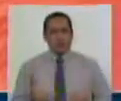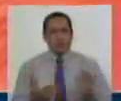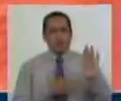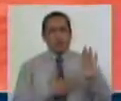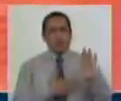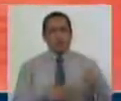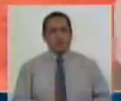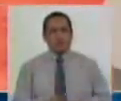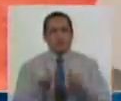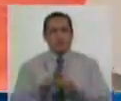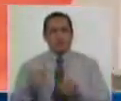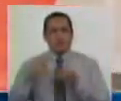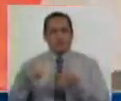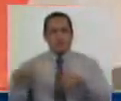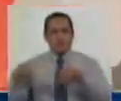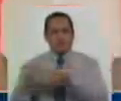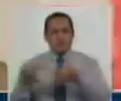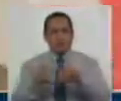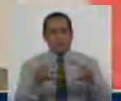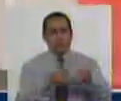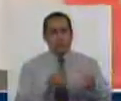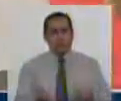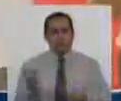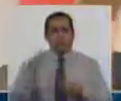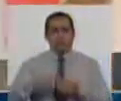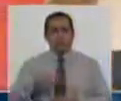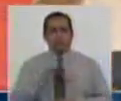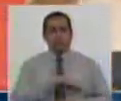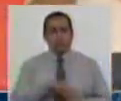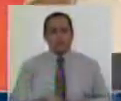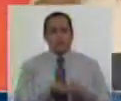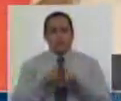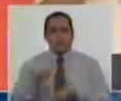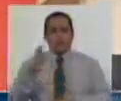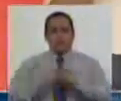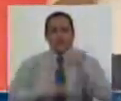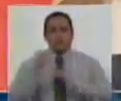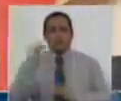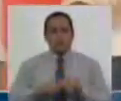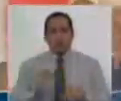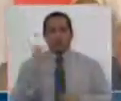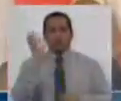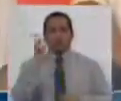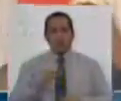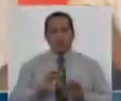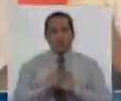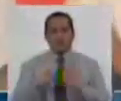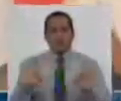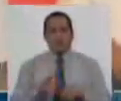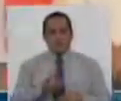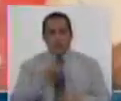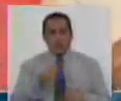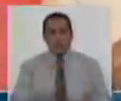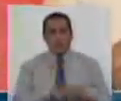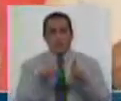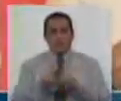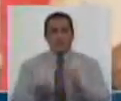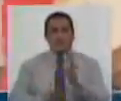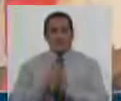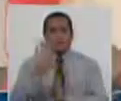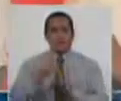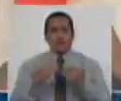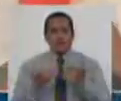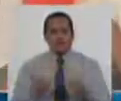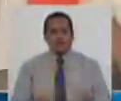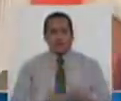compromisos multisectoriales de inclusión social, infraestructura, energía, saneamiento, desarrollo